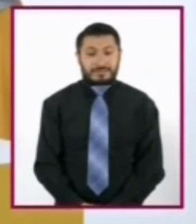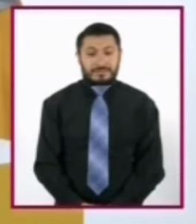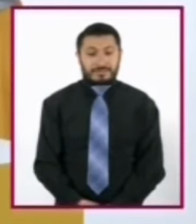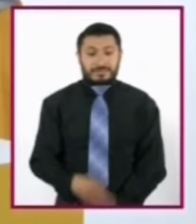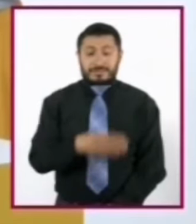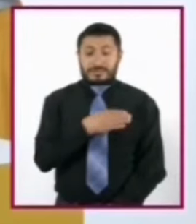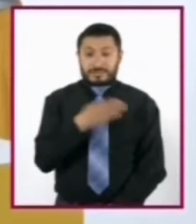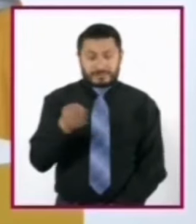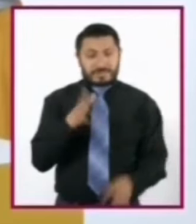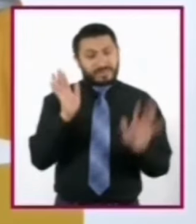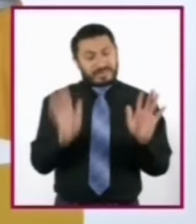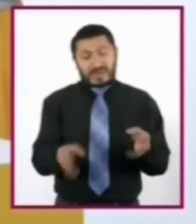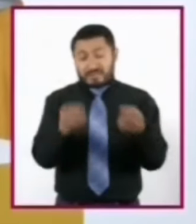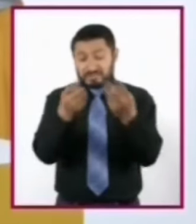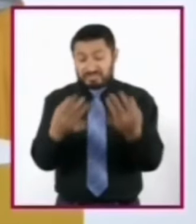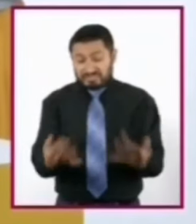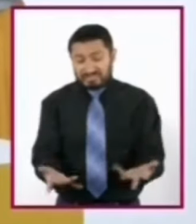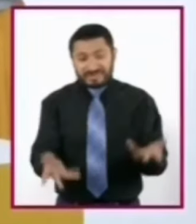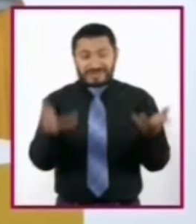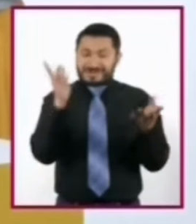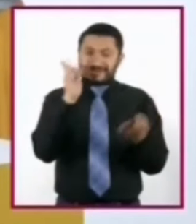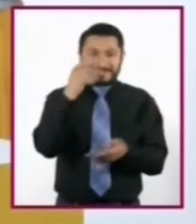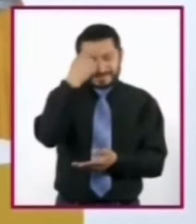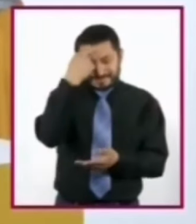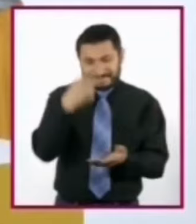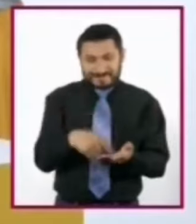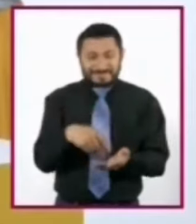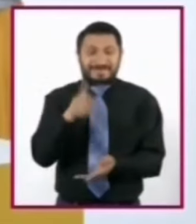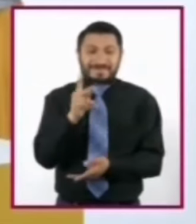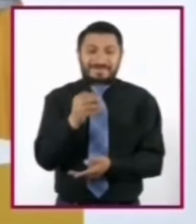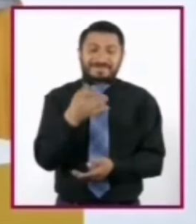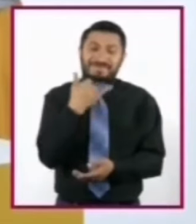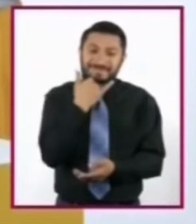Bueno, ya hice mi batidillo yo, pero quedó.